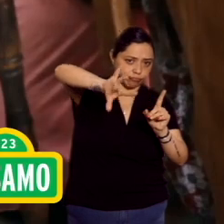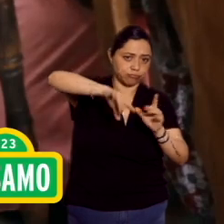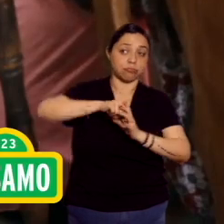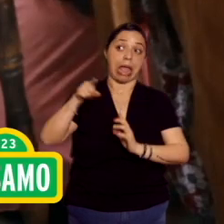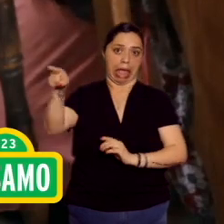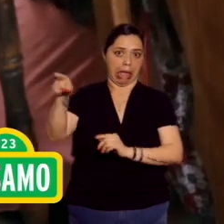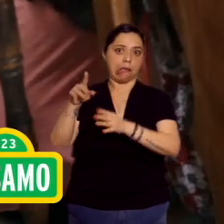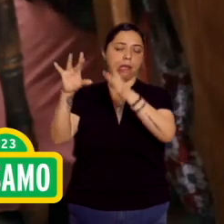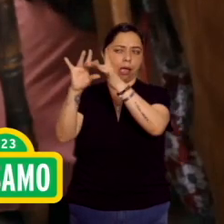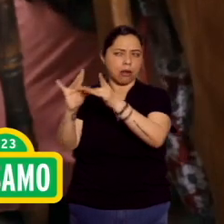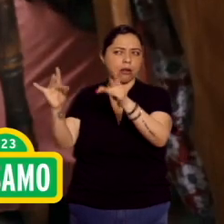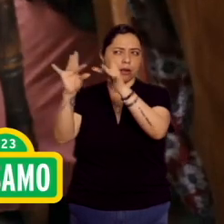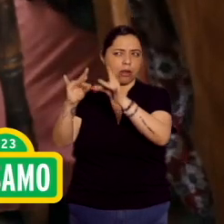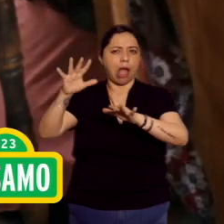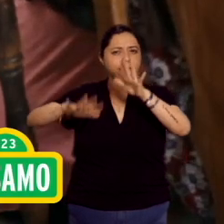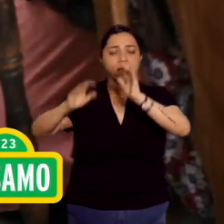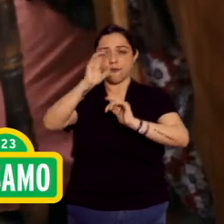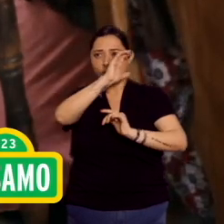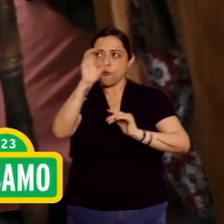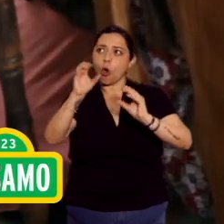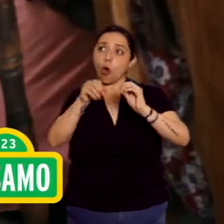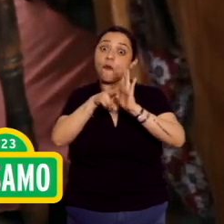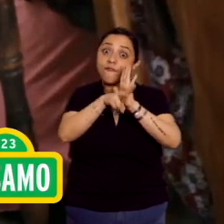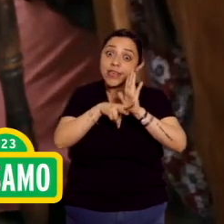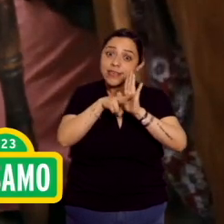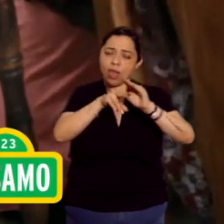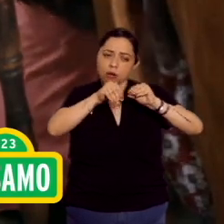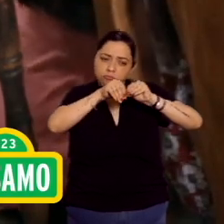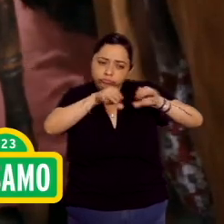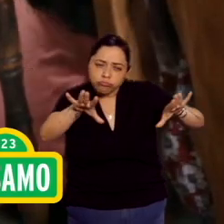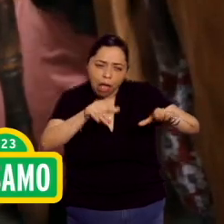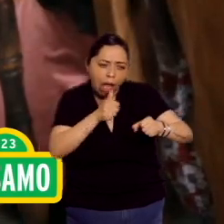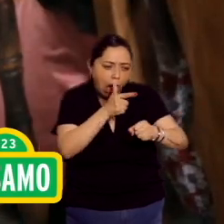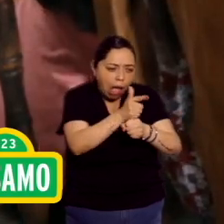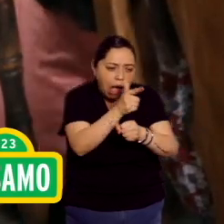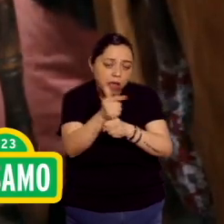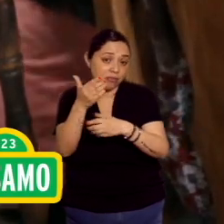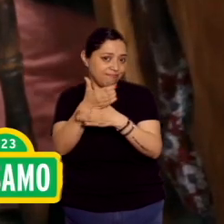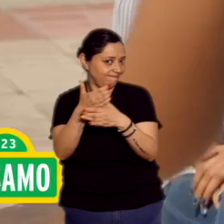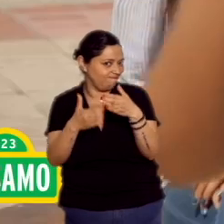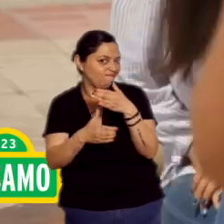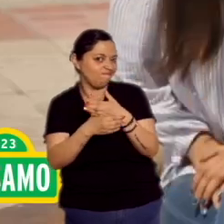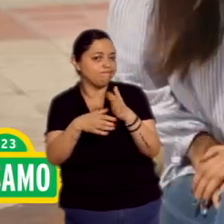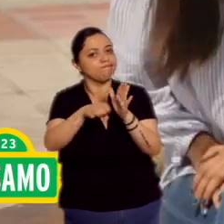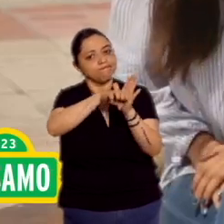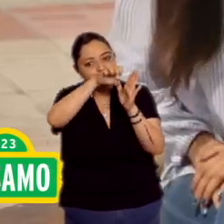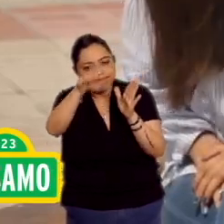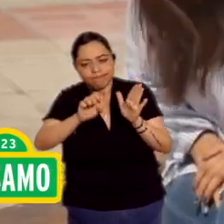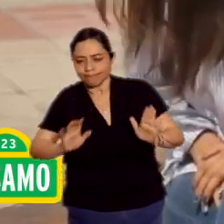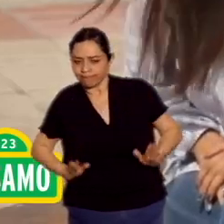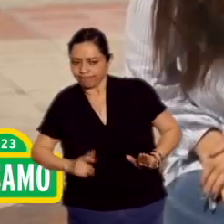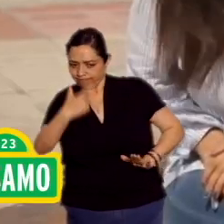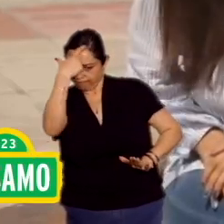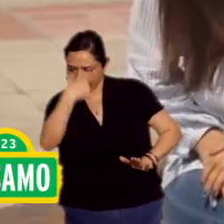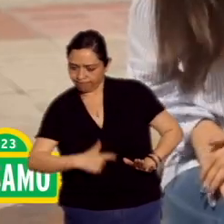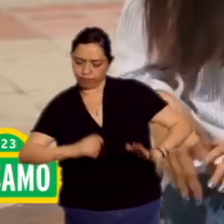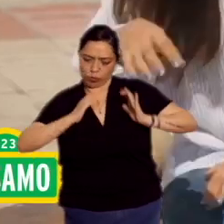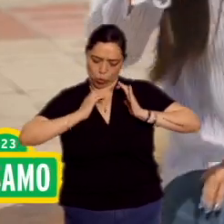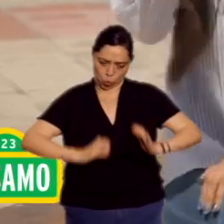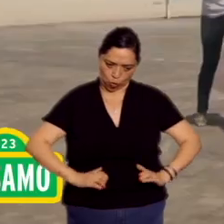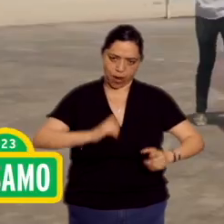explicó que una fotografía o video puede decir muchas cosas de nosotros, como nuestras características